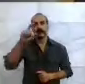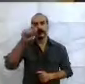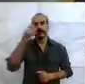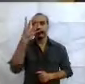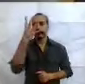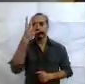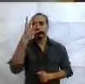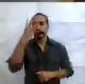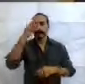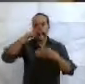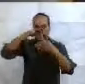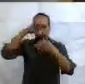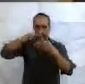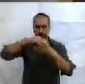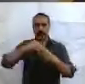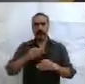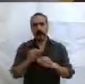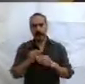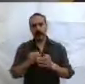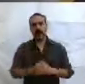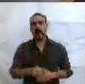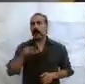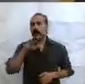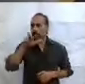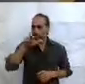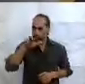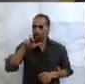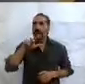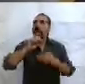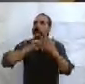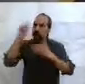24 votos, se registran 18 a favor,